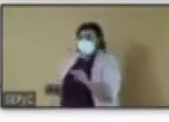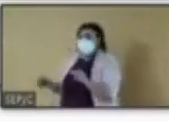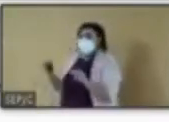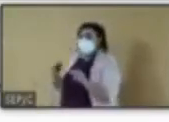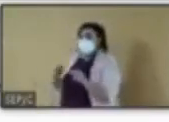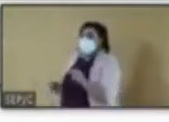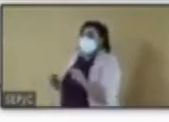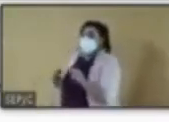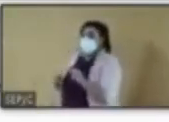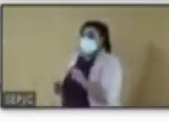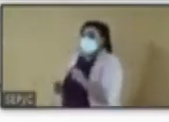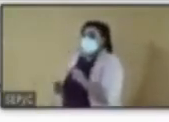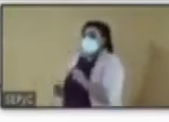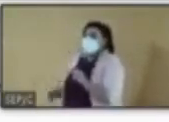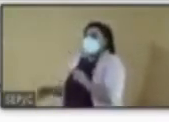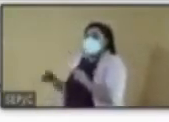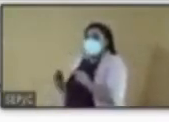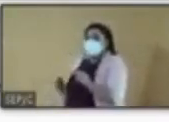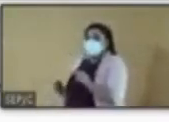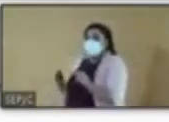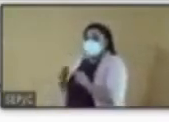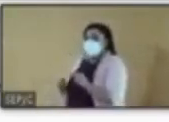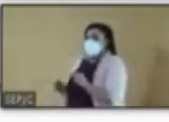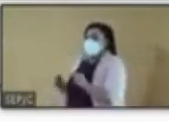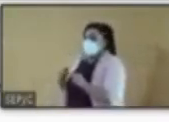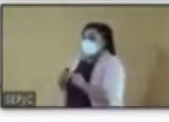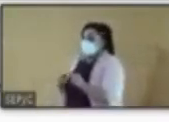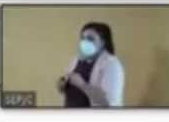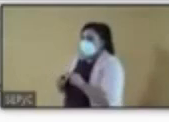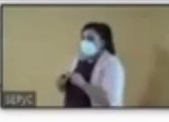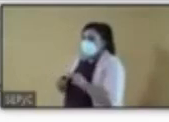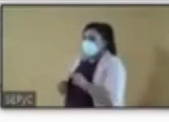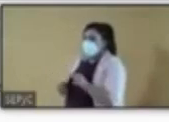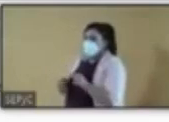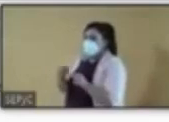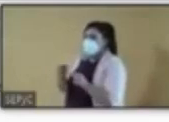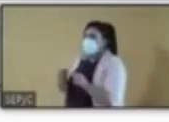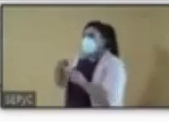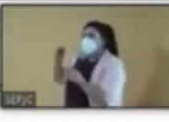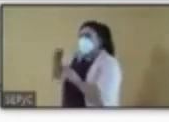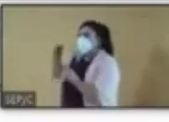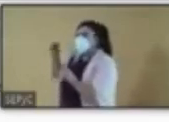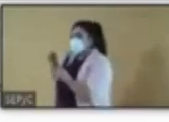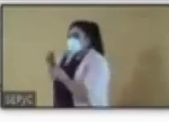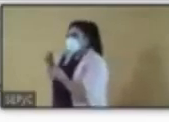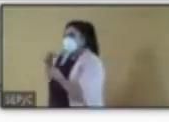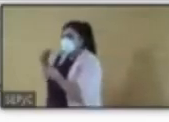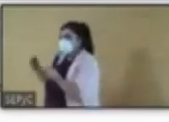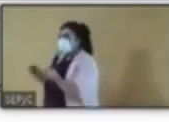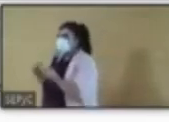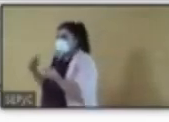entonces culminaría el proceso de declaración patrimonial con